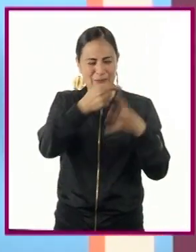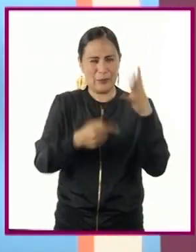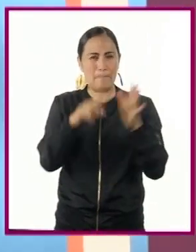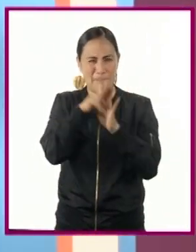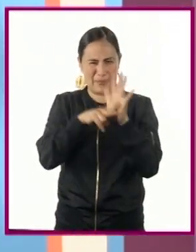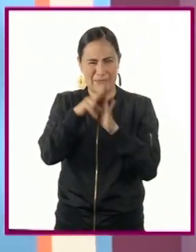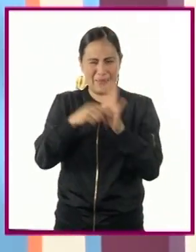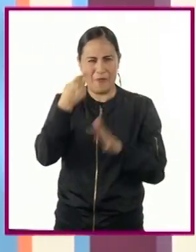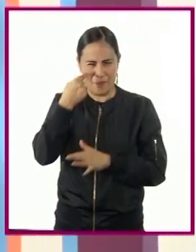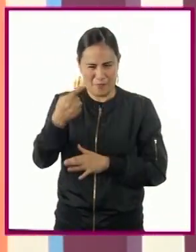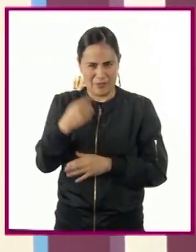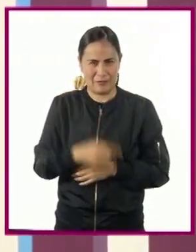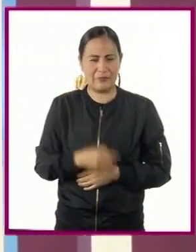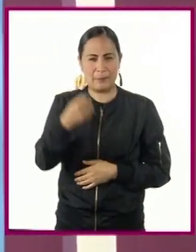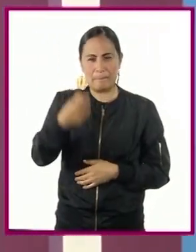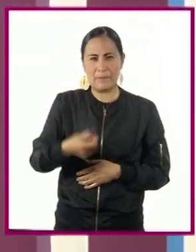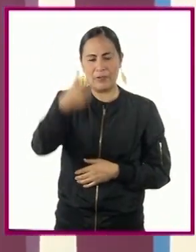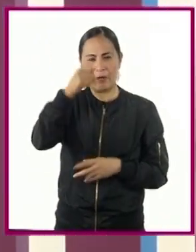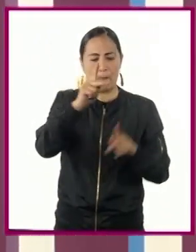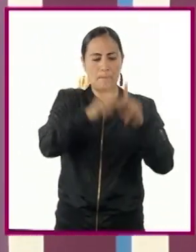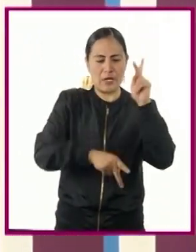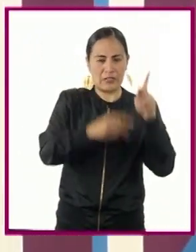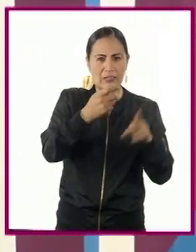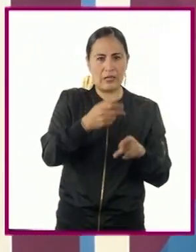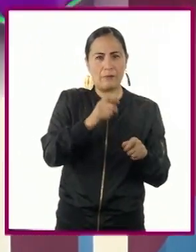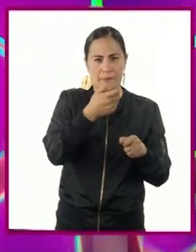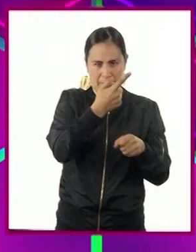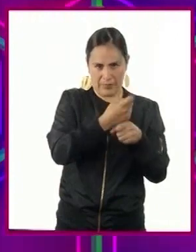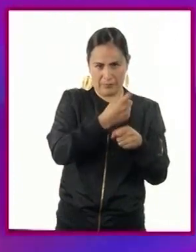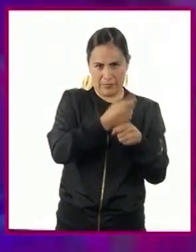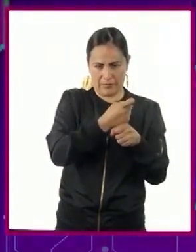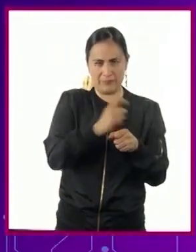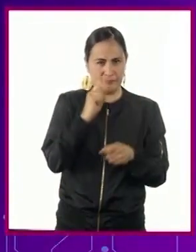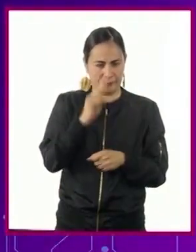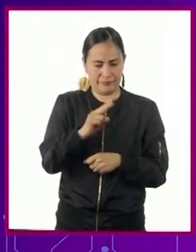video. Veamos la primera de 2 partes.